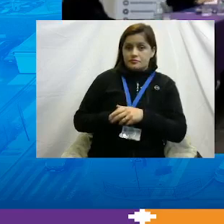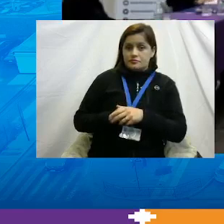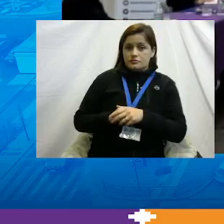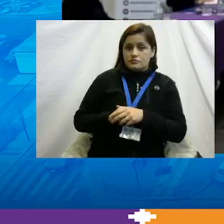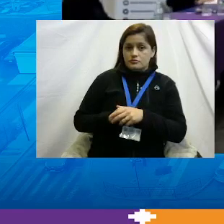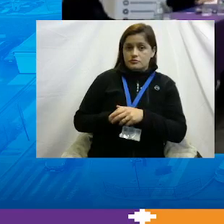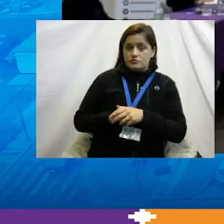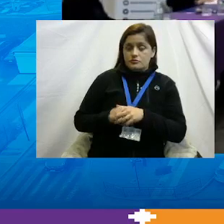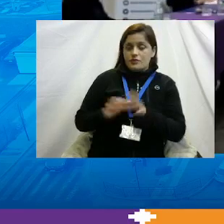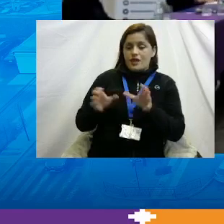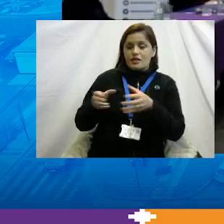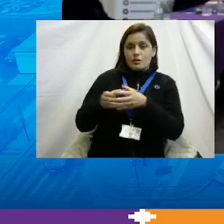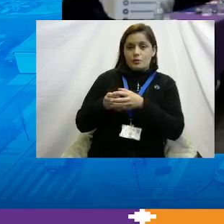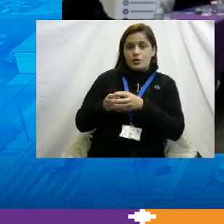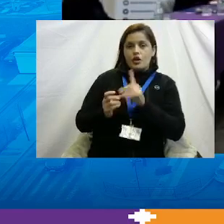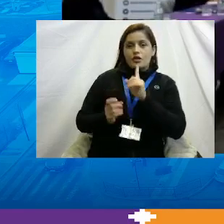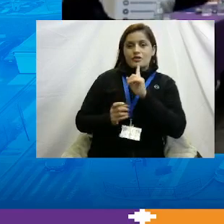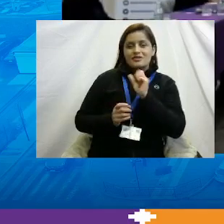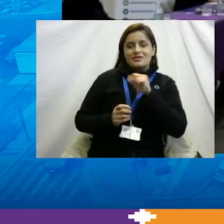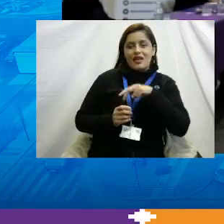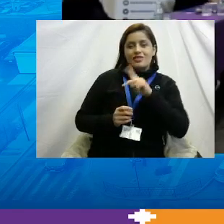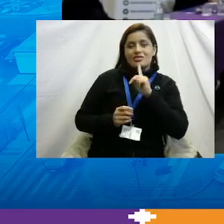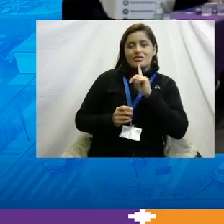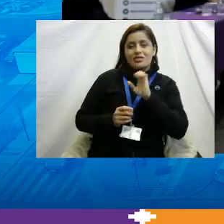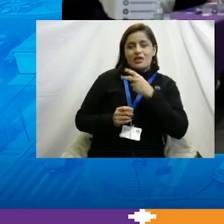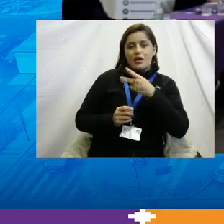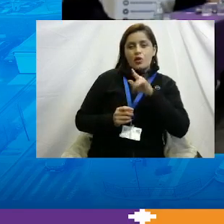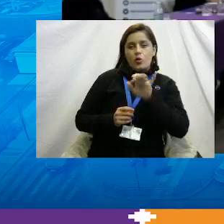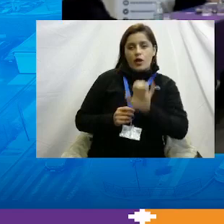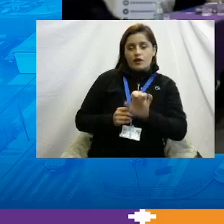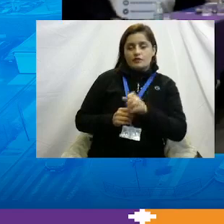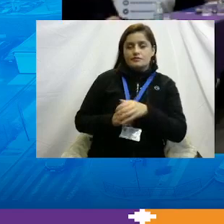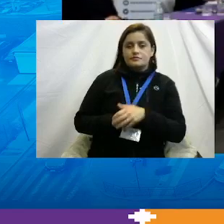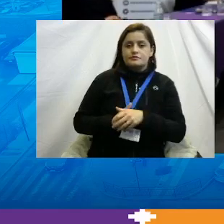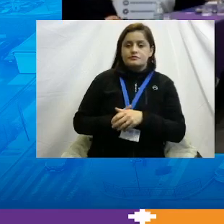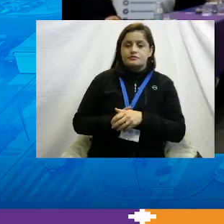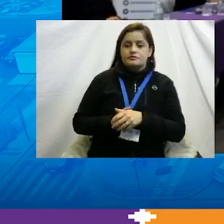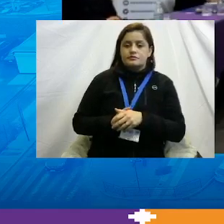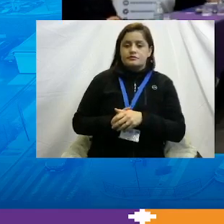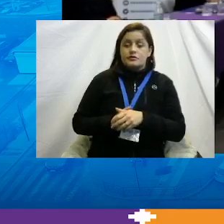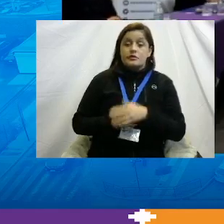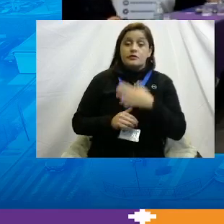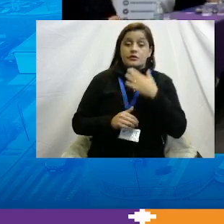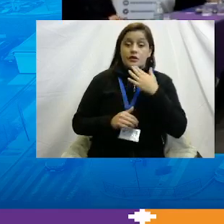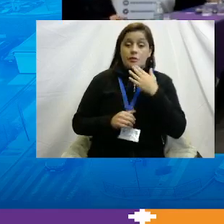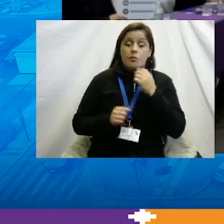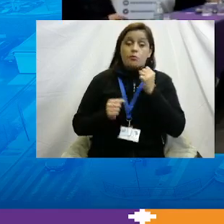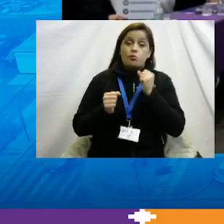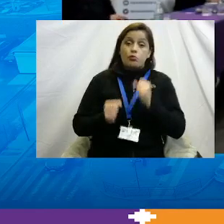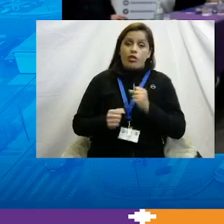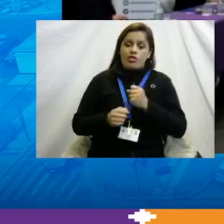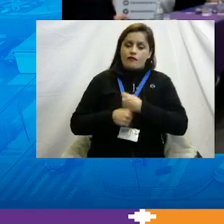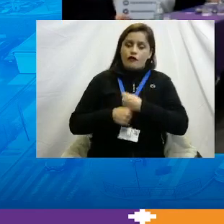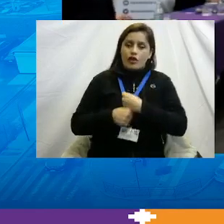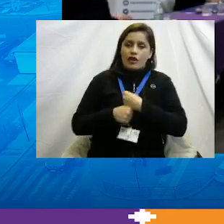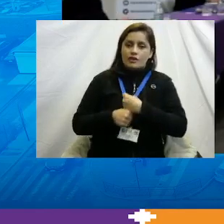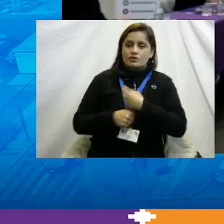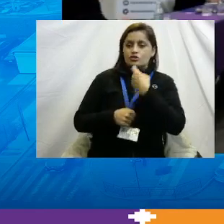comunitario, con sus territoriales. Es importante eso también, el poder fortalecer el trabajo con